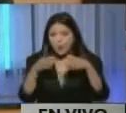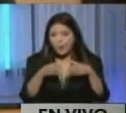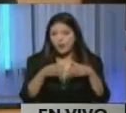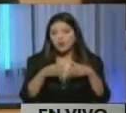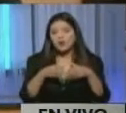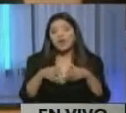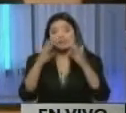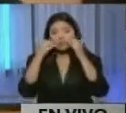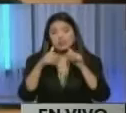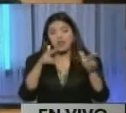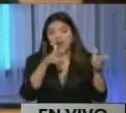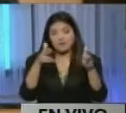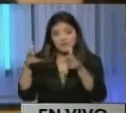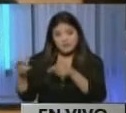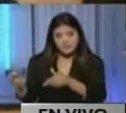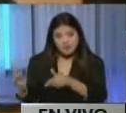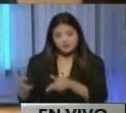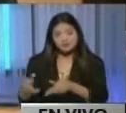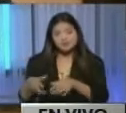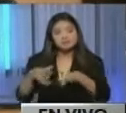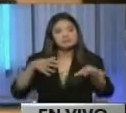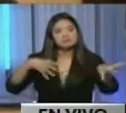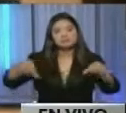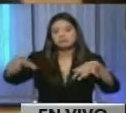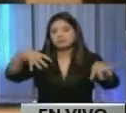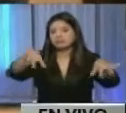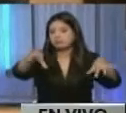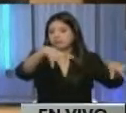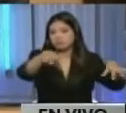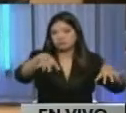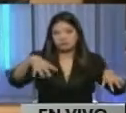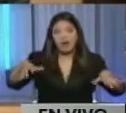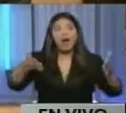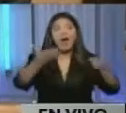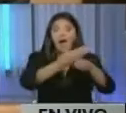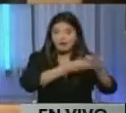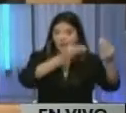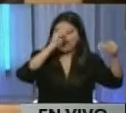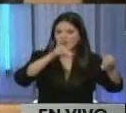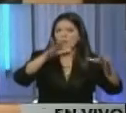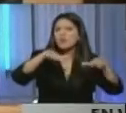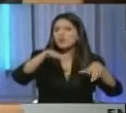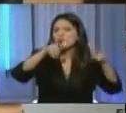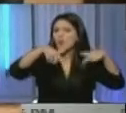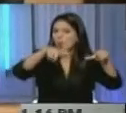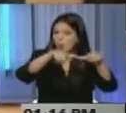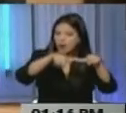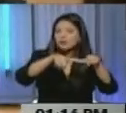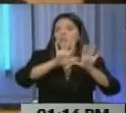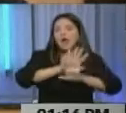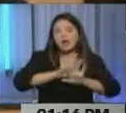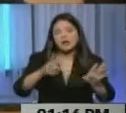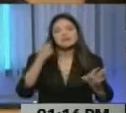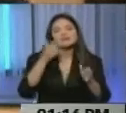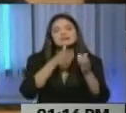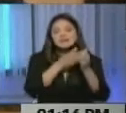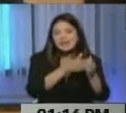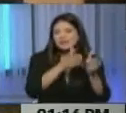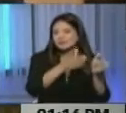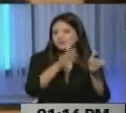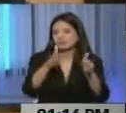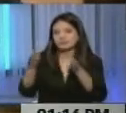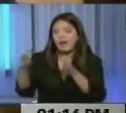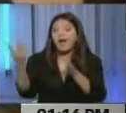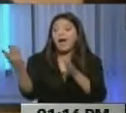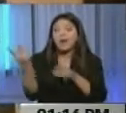de la FARC se desplazarán hacia dichas zonas previamente acordadas, siguiendo las rutas de desplazamiento establecidas de común